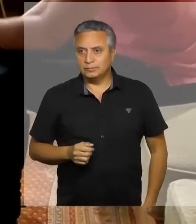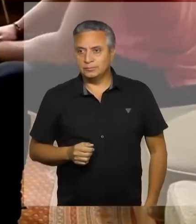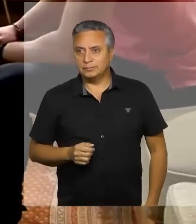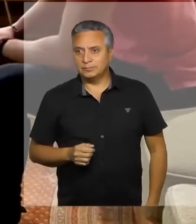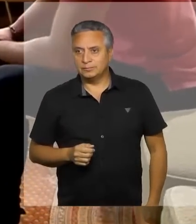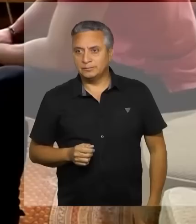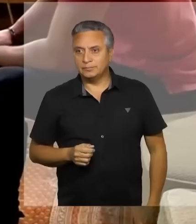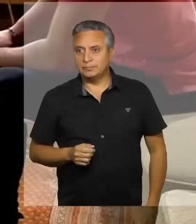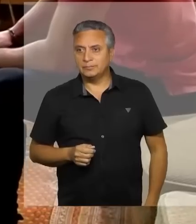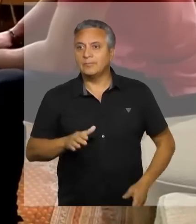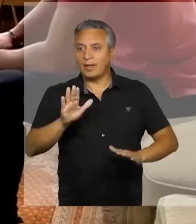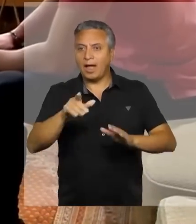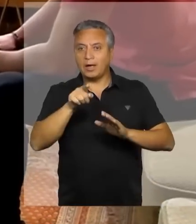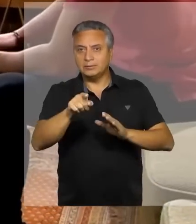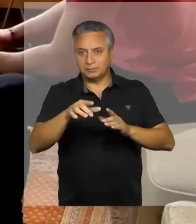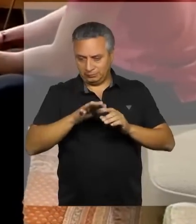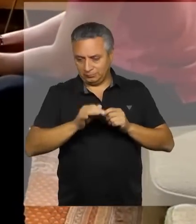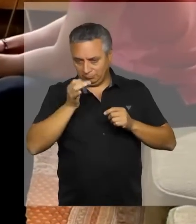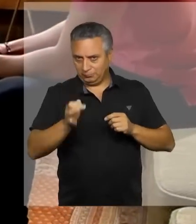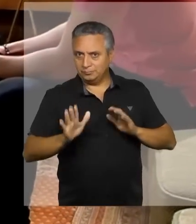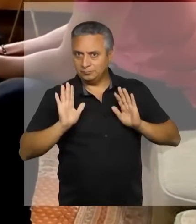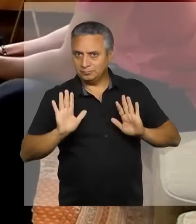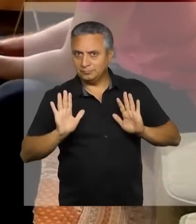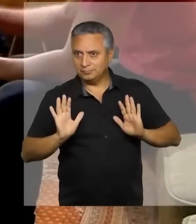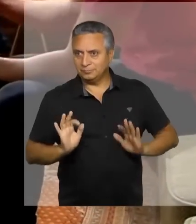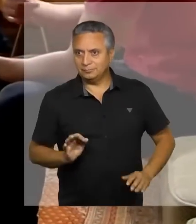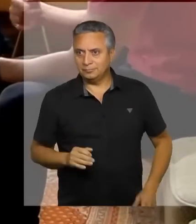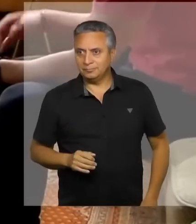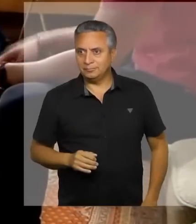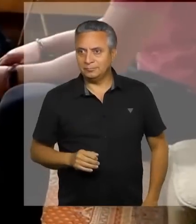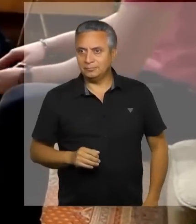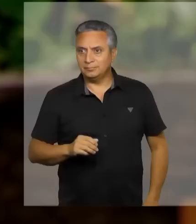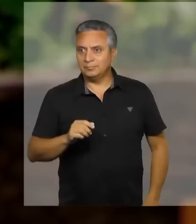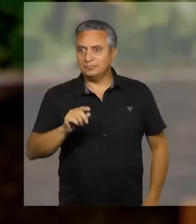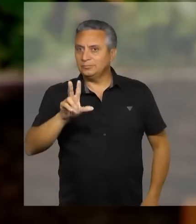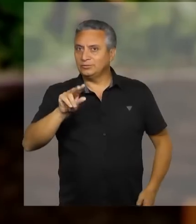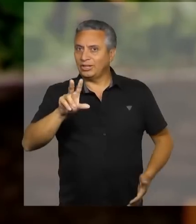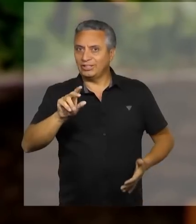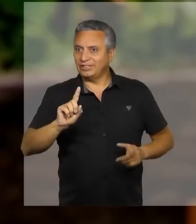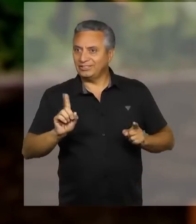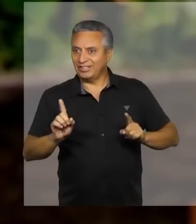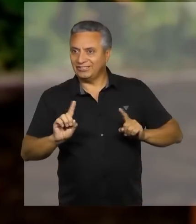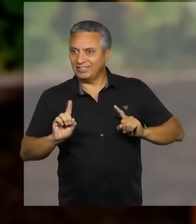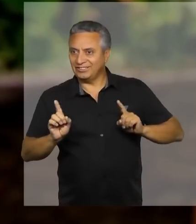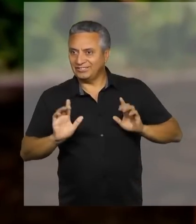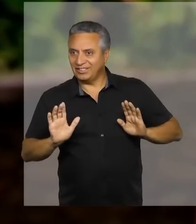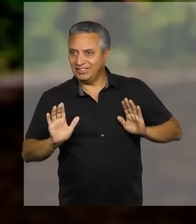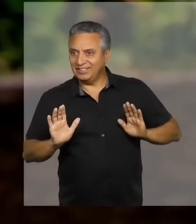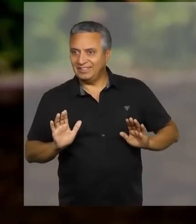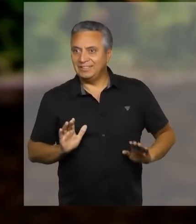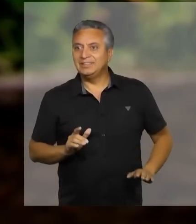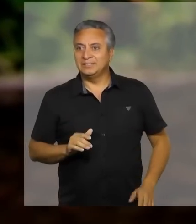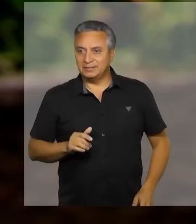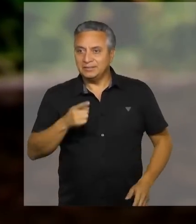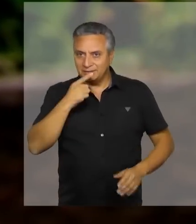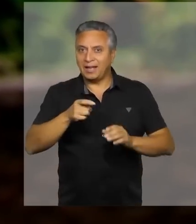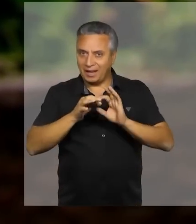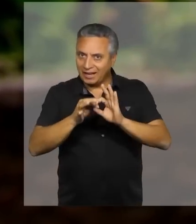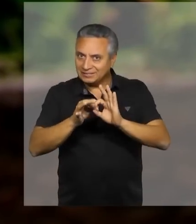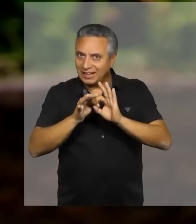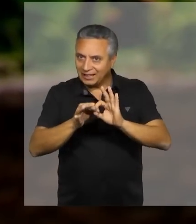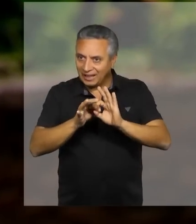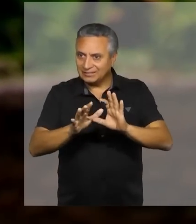Ya. Ahora no, pero. Ahí estamos. Buena. No, te voy a quedar. ¿Pero voy a jugar? No. Gracias. Dale, dale, dale. Gracias.